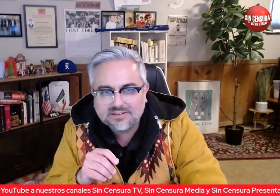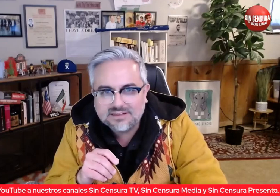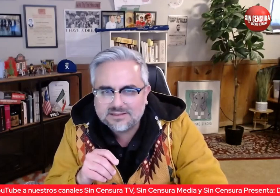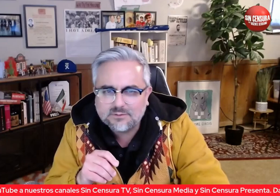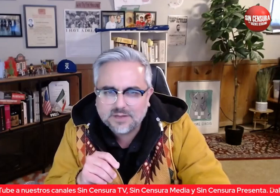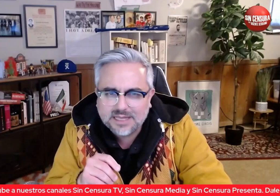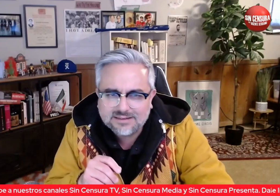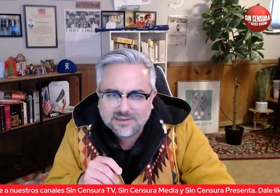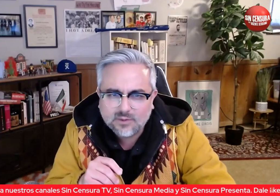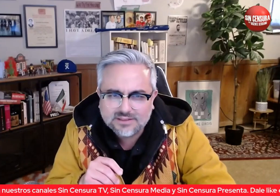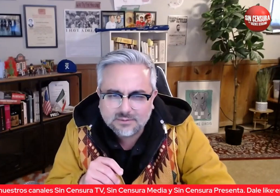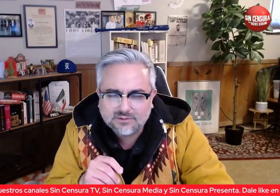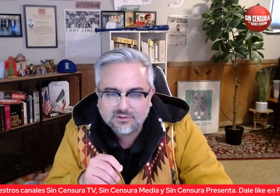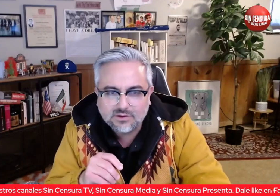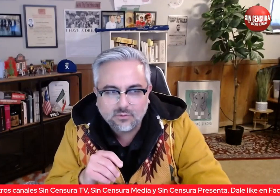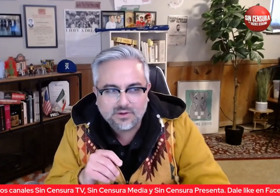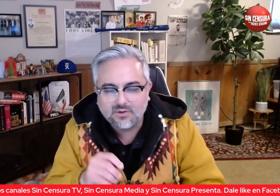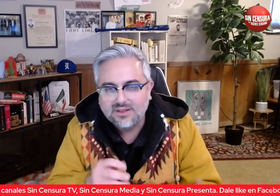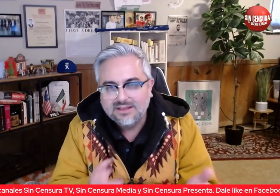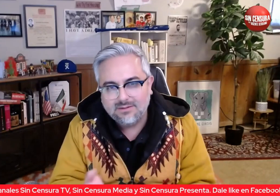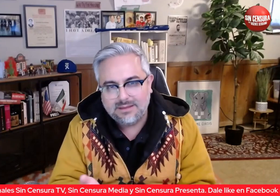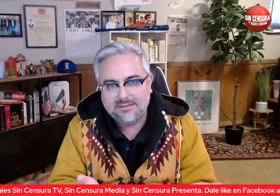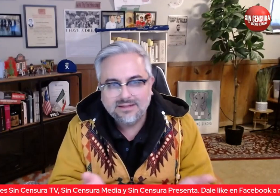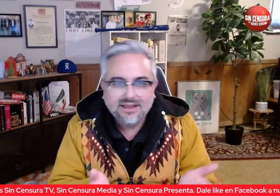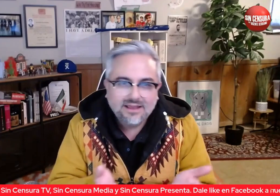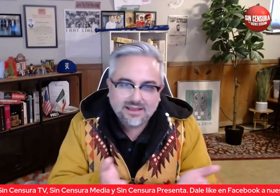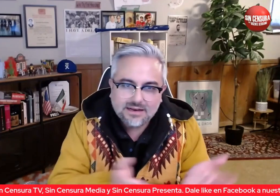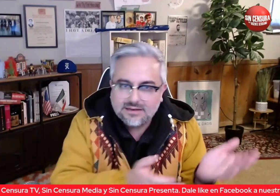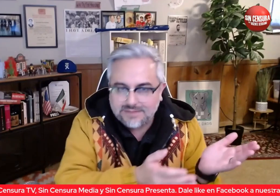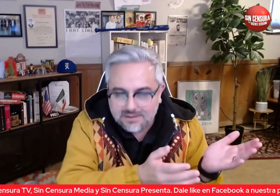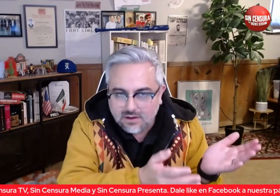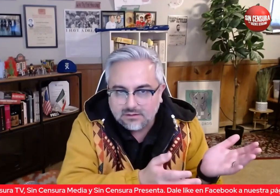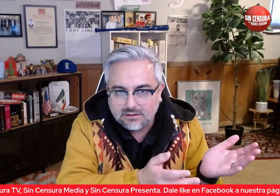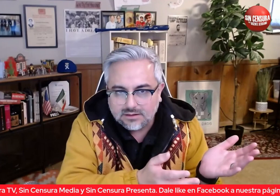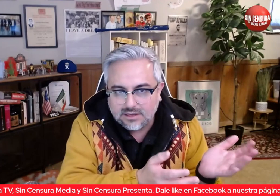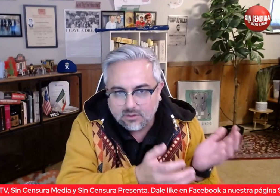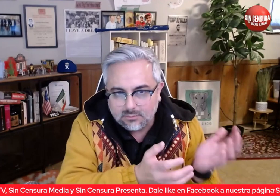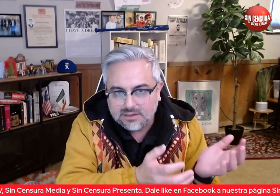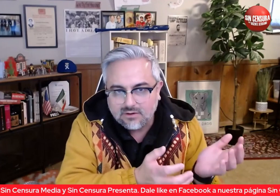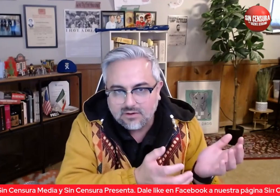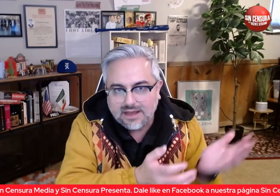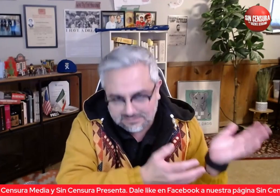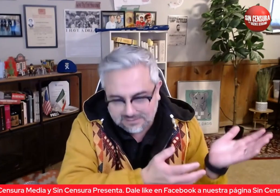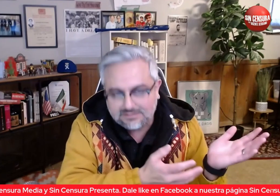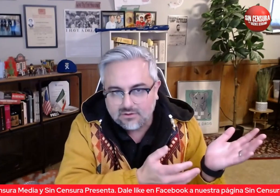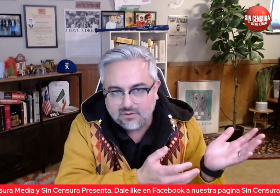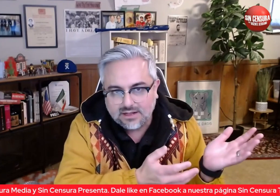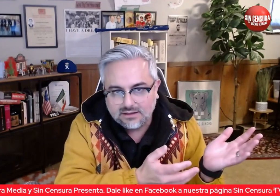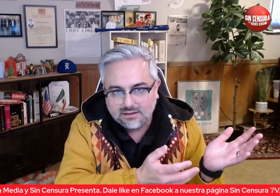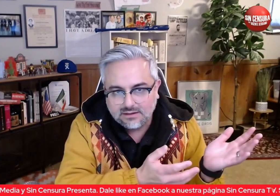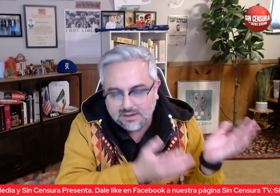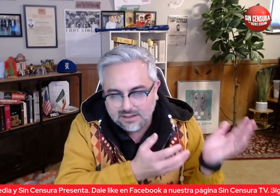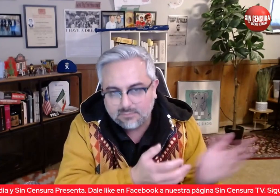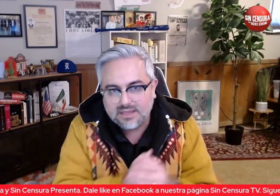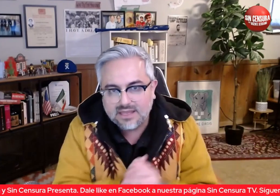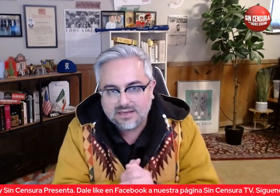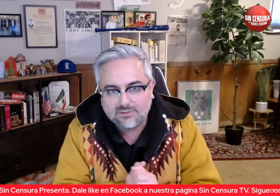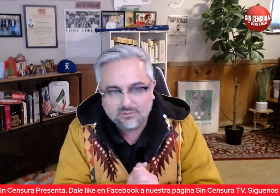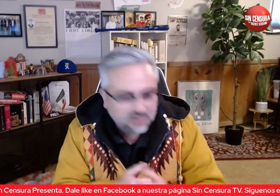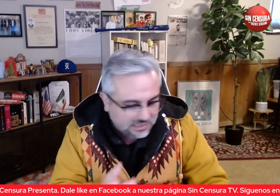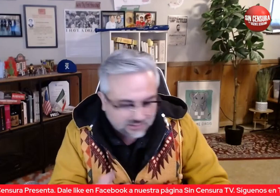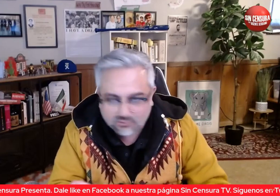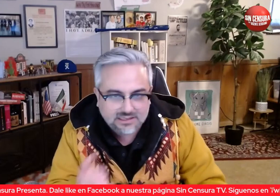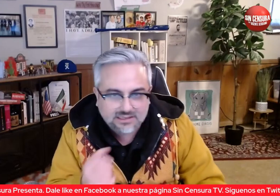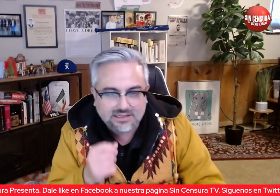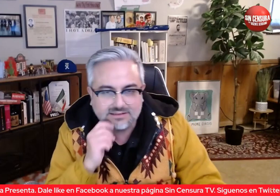de una especie de interferencia o intervención del gobierno. No mames. El señor que nominó a esta señora, Enrique Peña